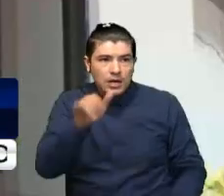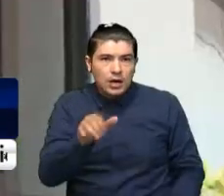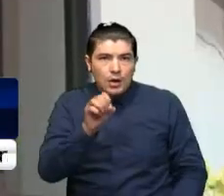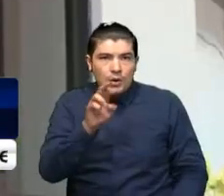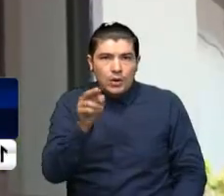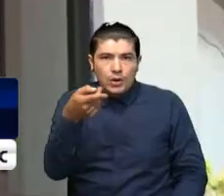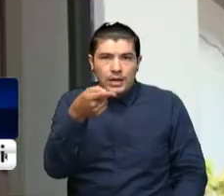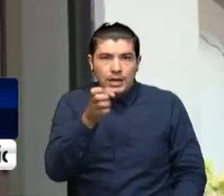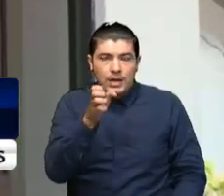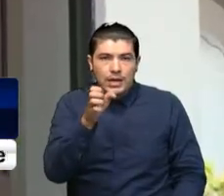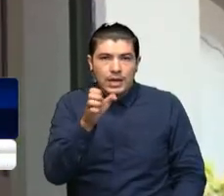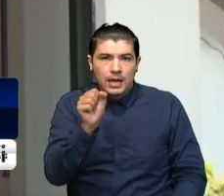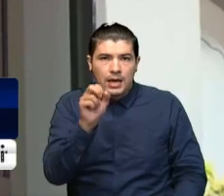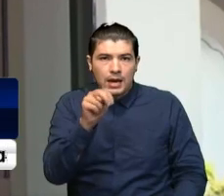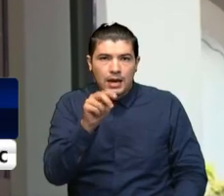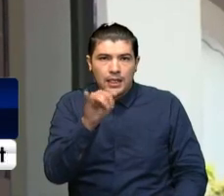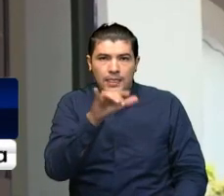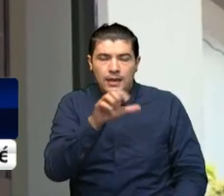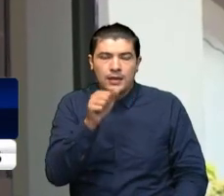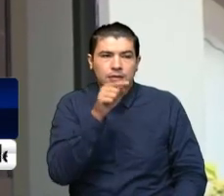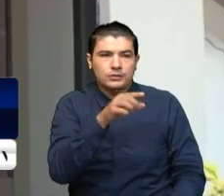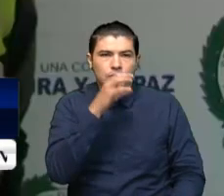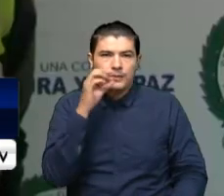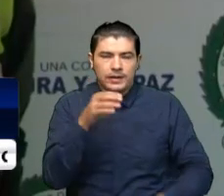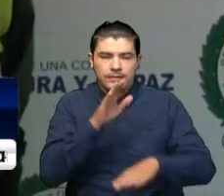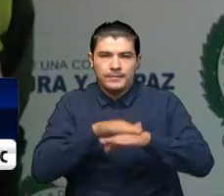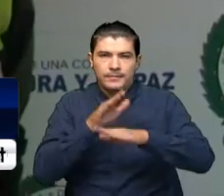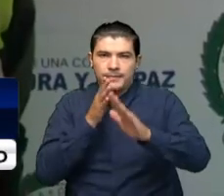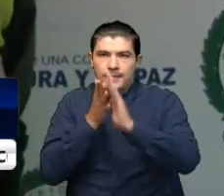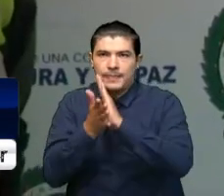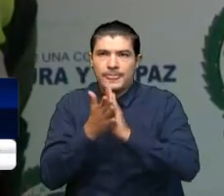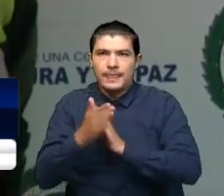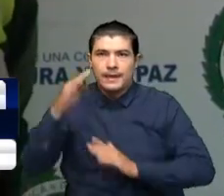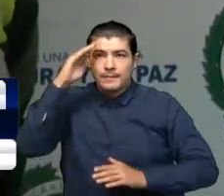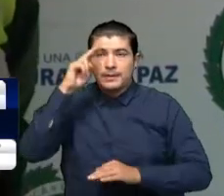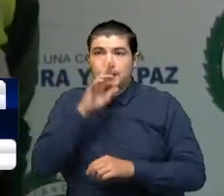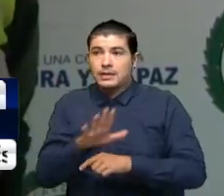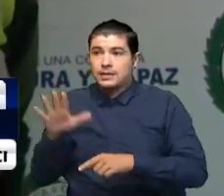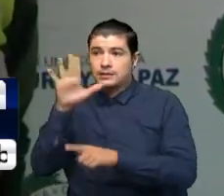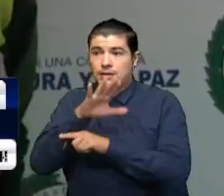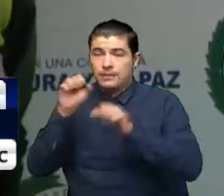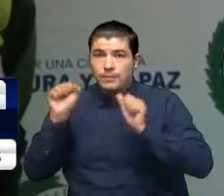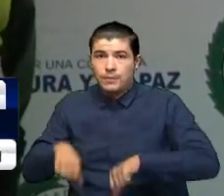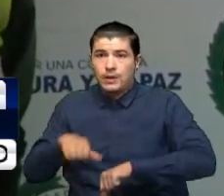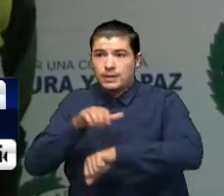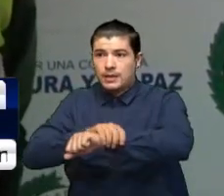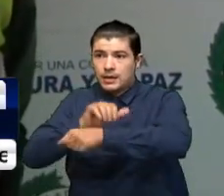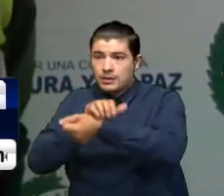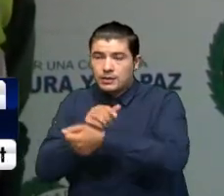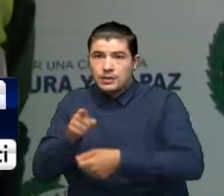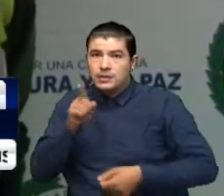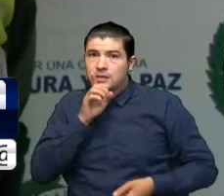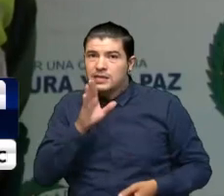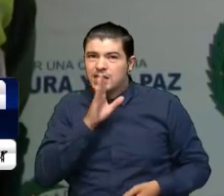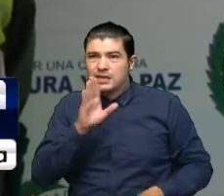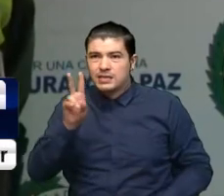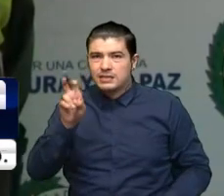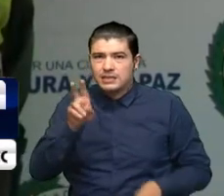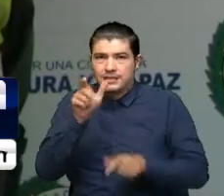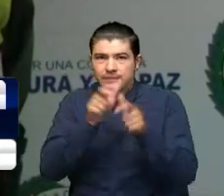del 5º Distrito de la Policía, así lo informó. La Policía Nacional logró la captura de 7